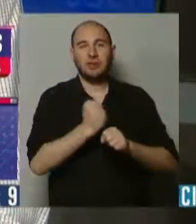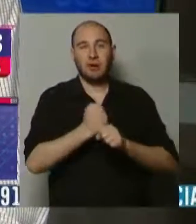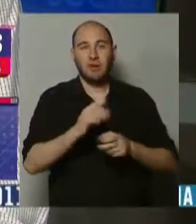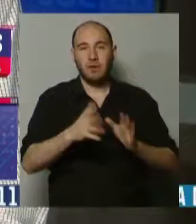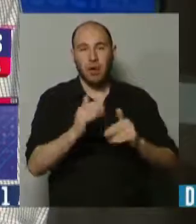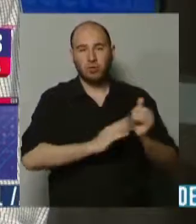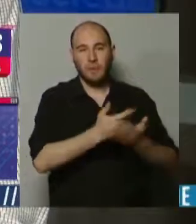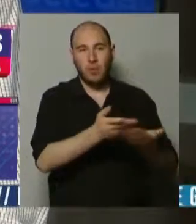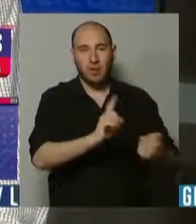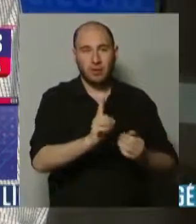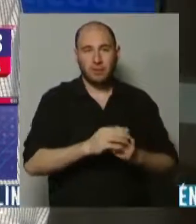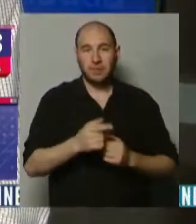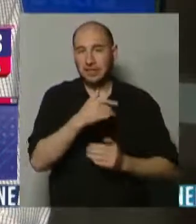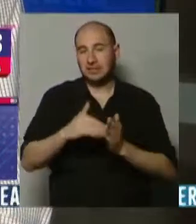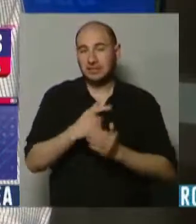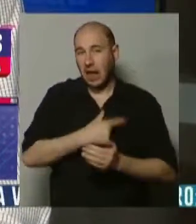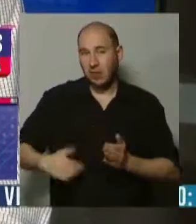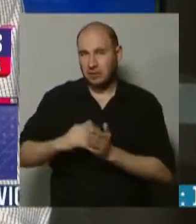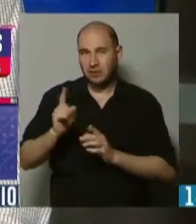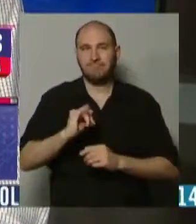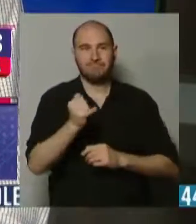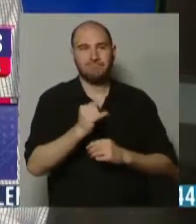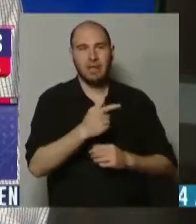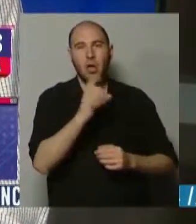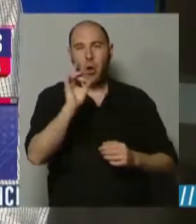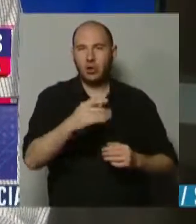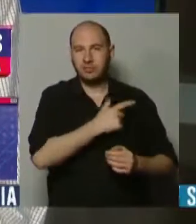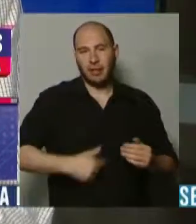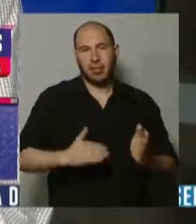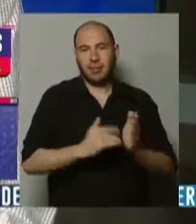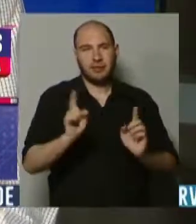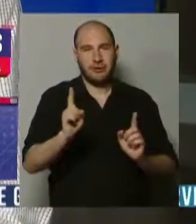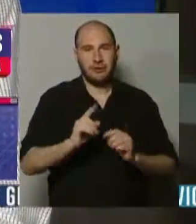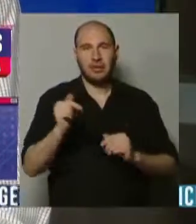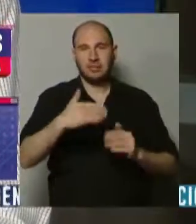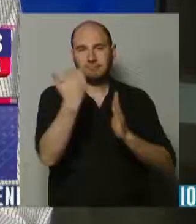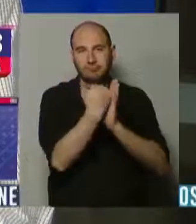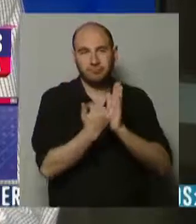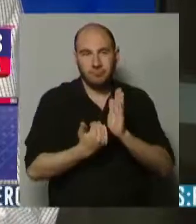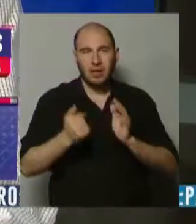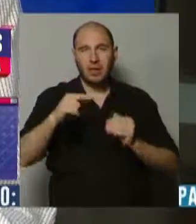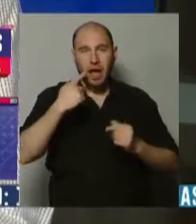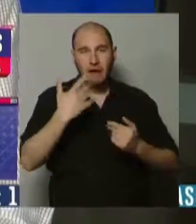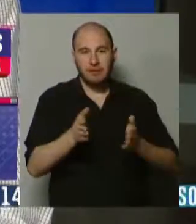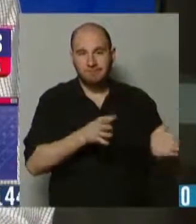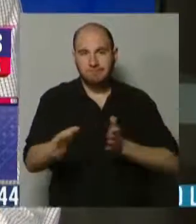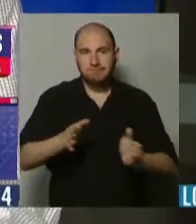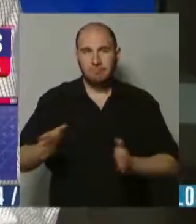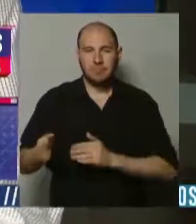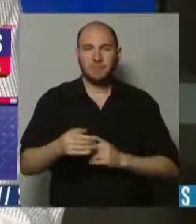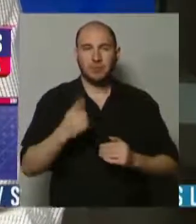vía obra pública. Que no dependa del Estado, digamos. Claro, que no dependa pura y exclusivamente del Estado, se tienen que dar las condiciones, tiene que buscar los canales,